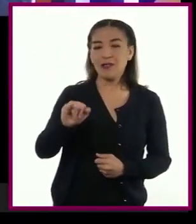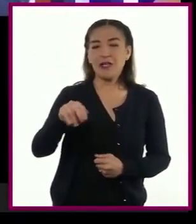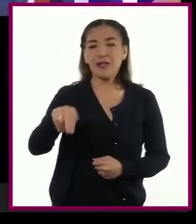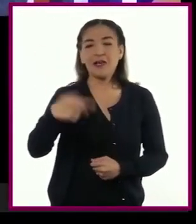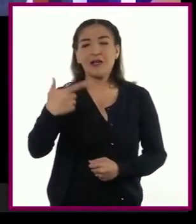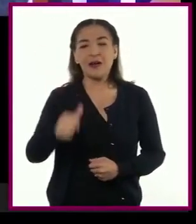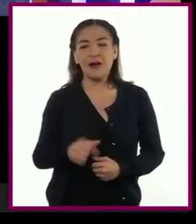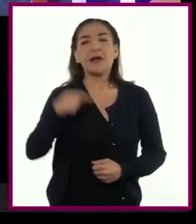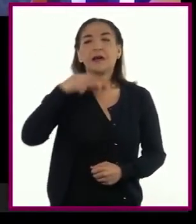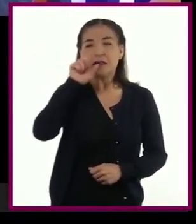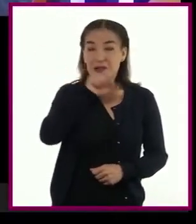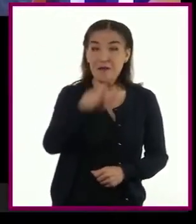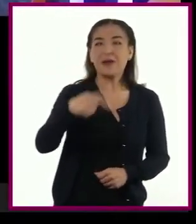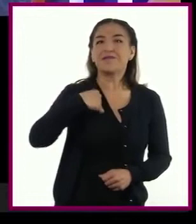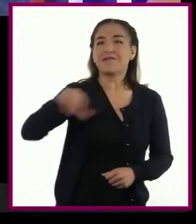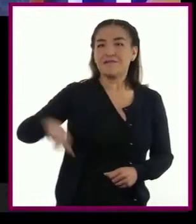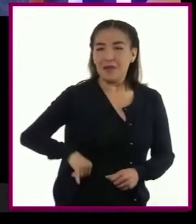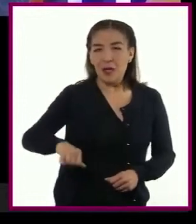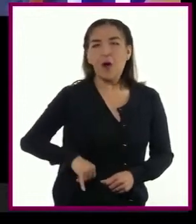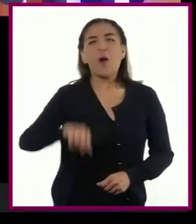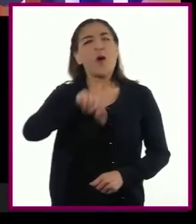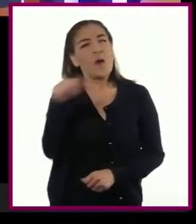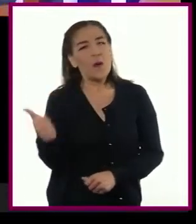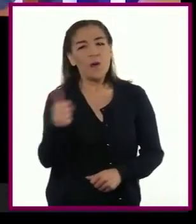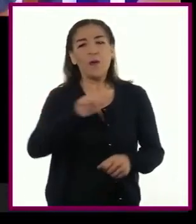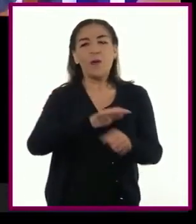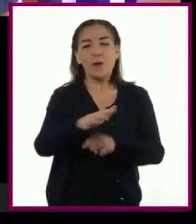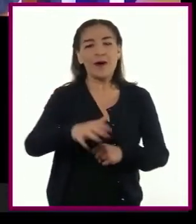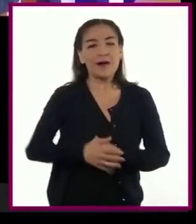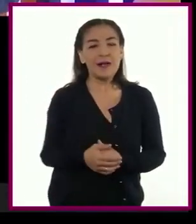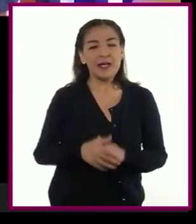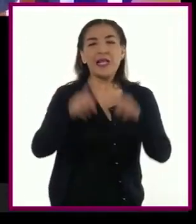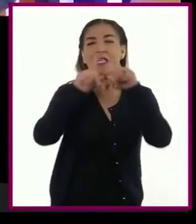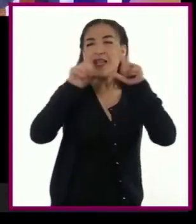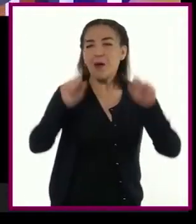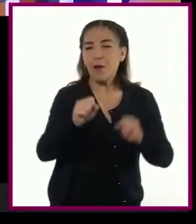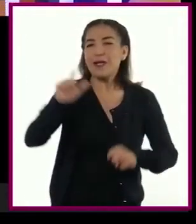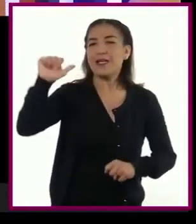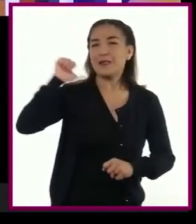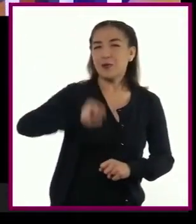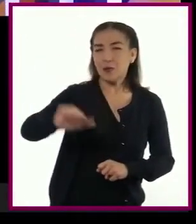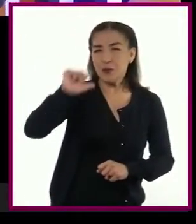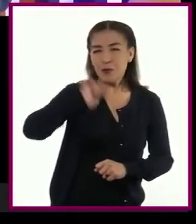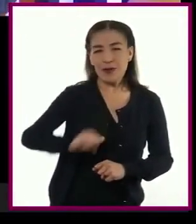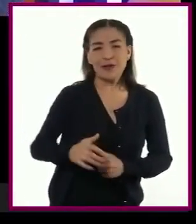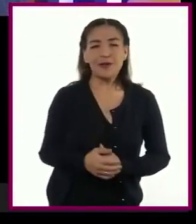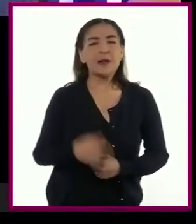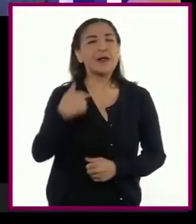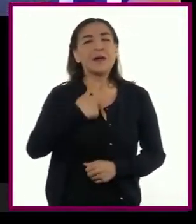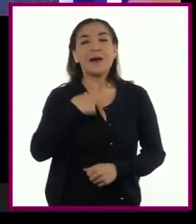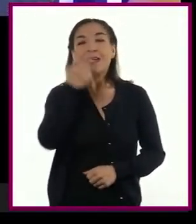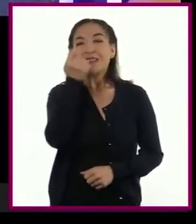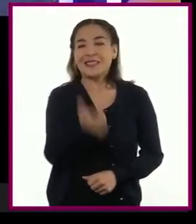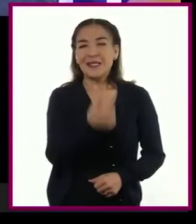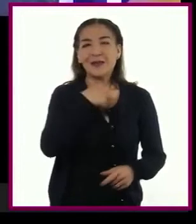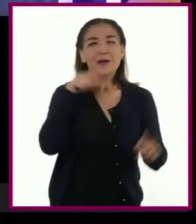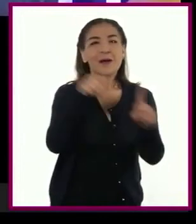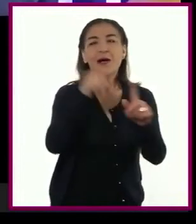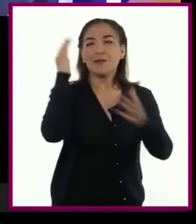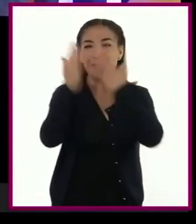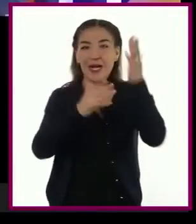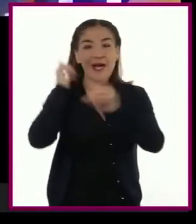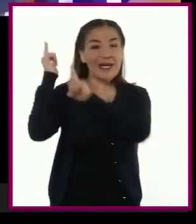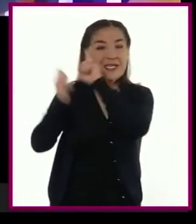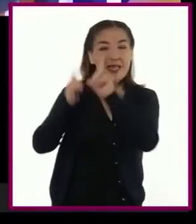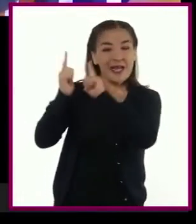me interesaban otras disciplinas como lenguas clásicas. Casi me dedico a estudiar latín y